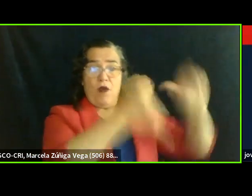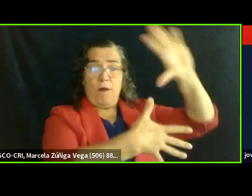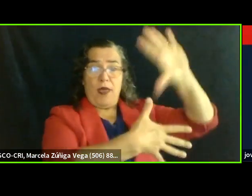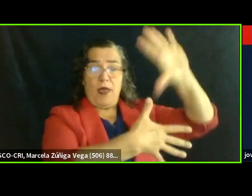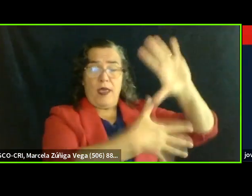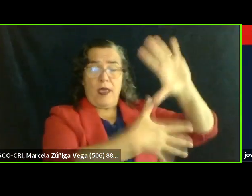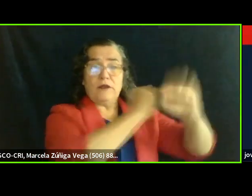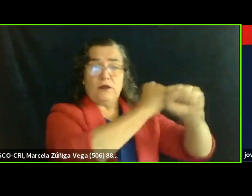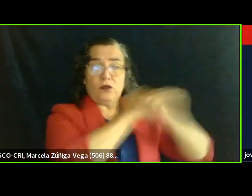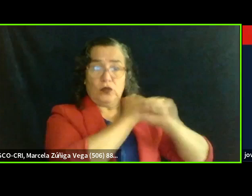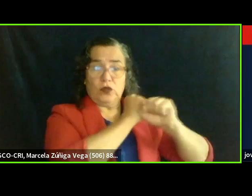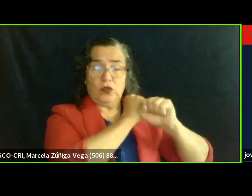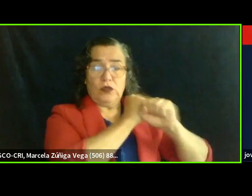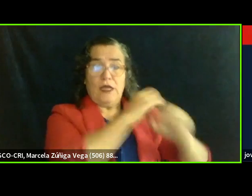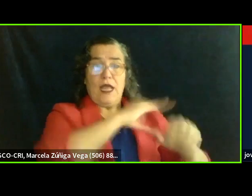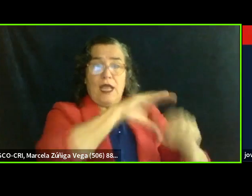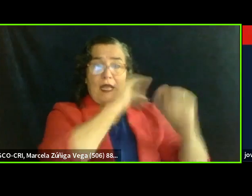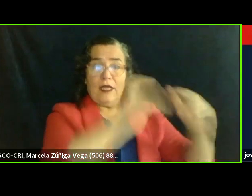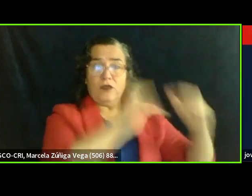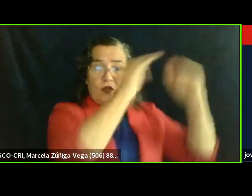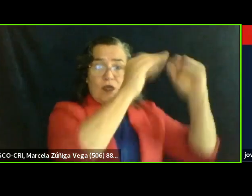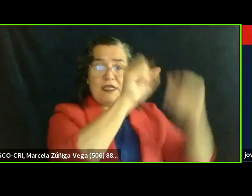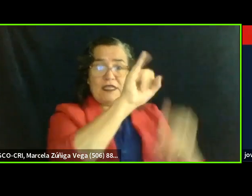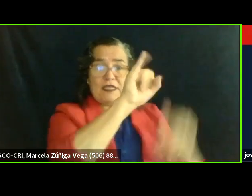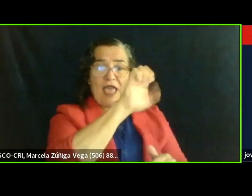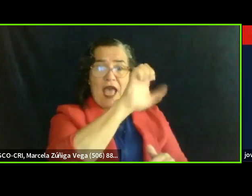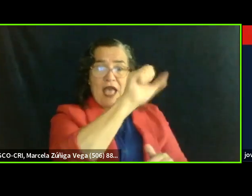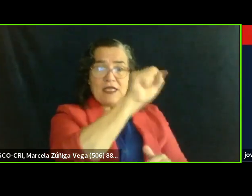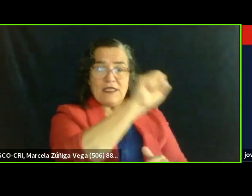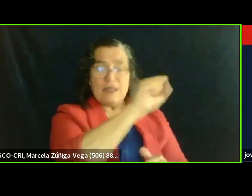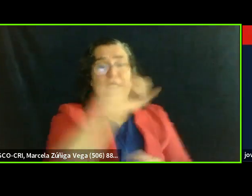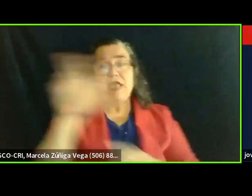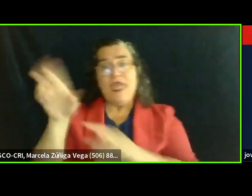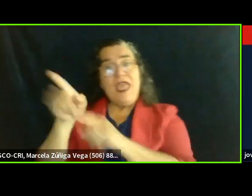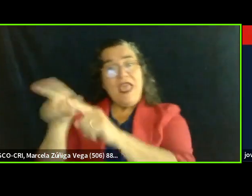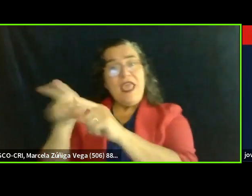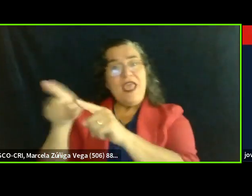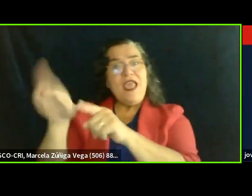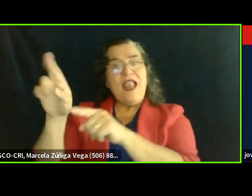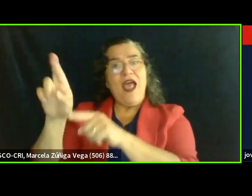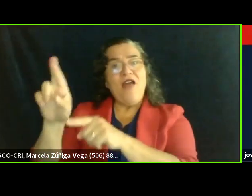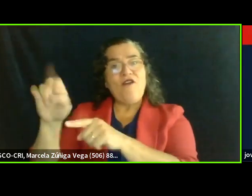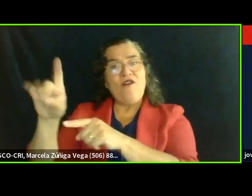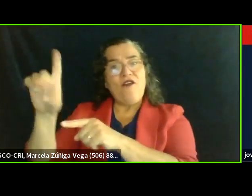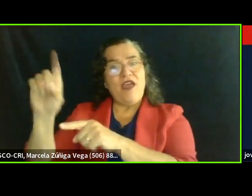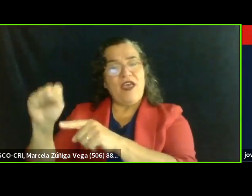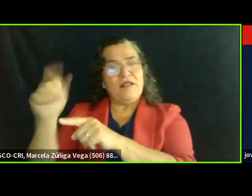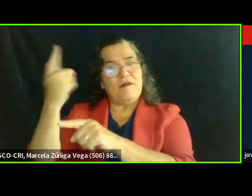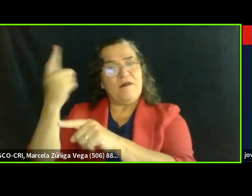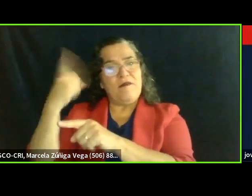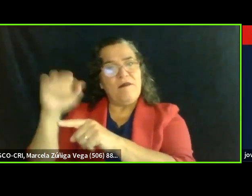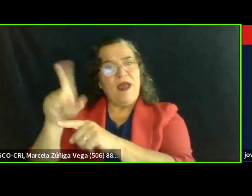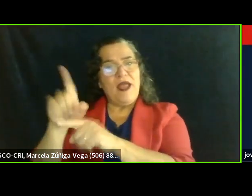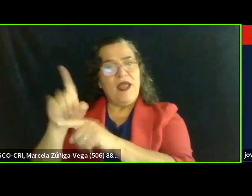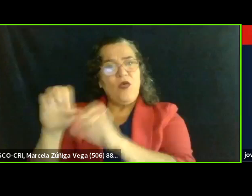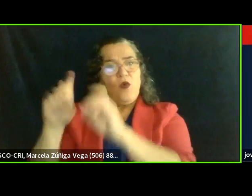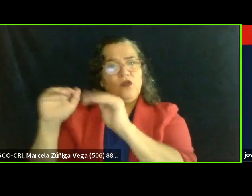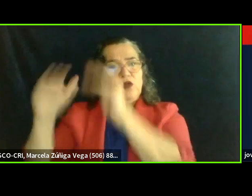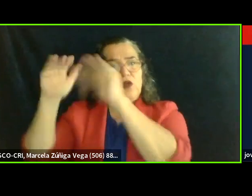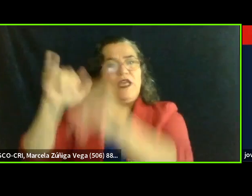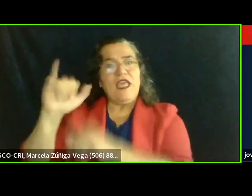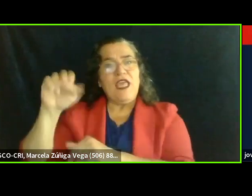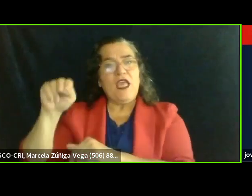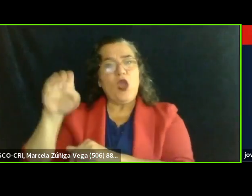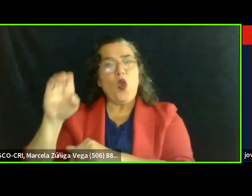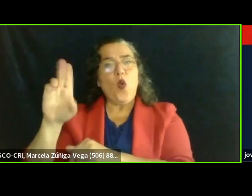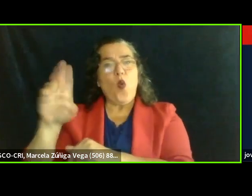de la Educación Superior, SIACES, y la Red Internacional de Agencias para el Aseguramiento de la Calidad de la Educación Superior, INCUAGE.